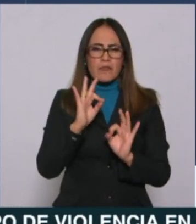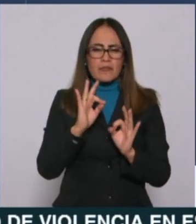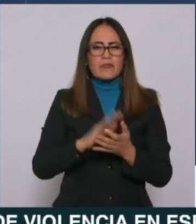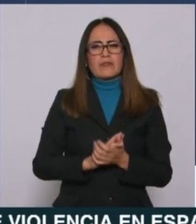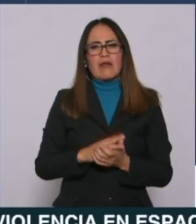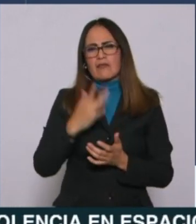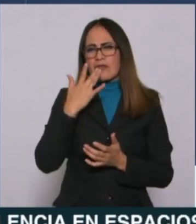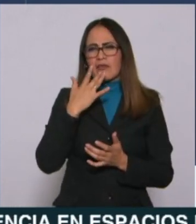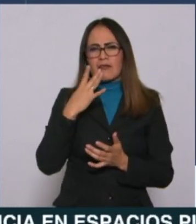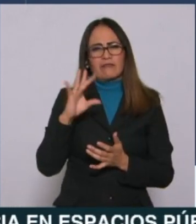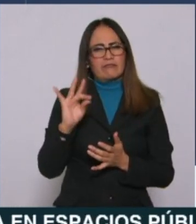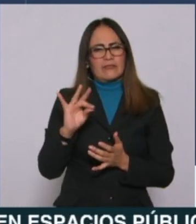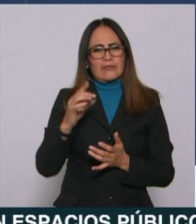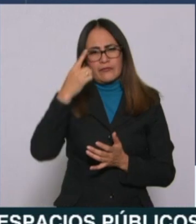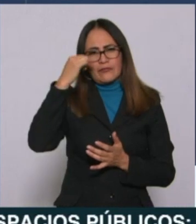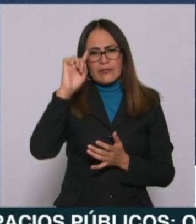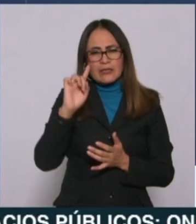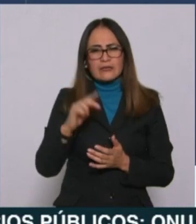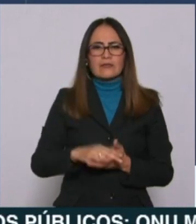muy sencillo además,